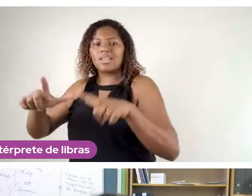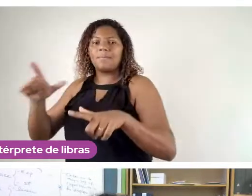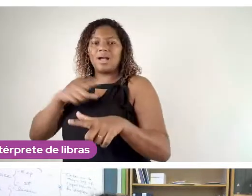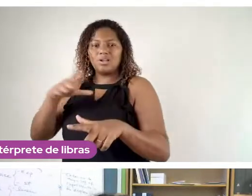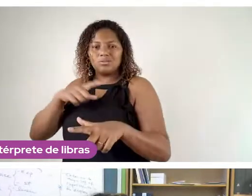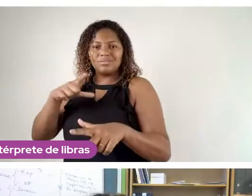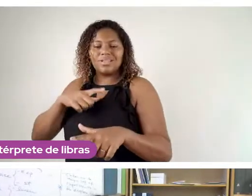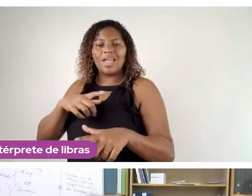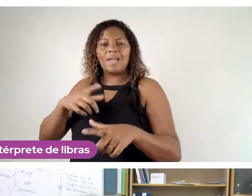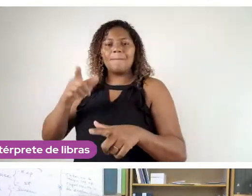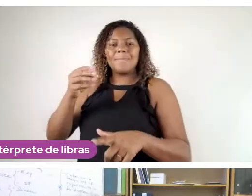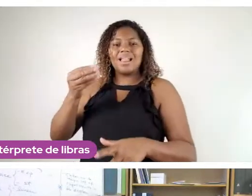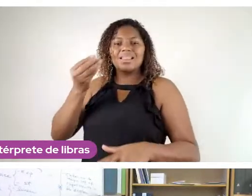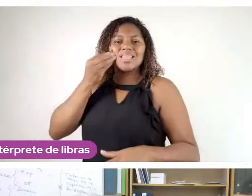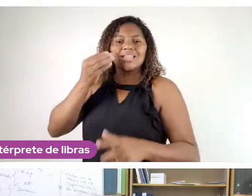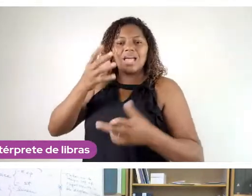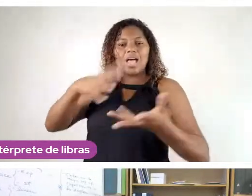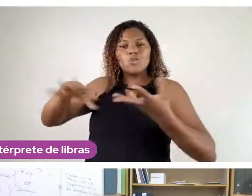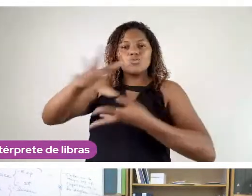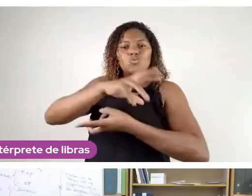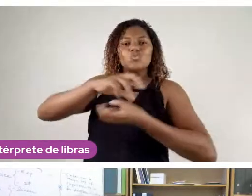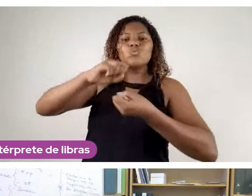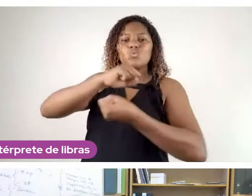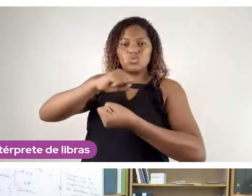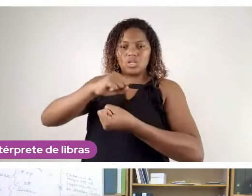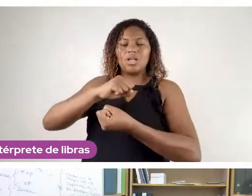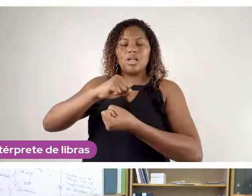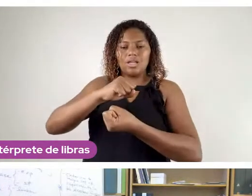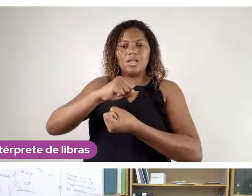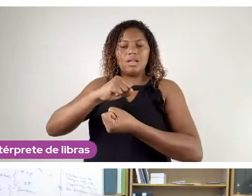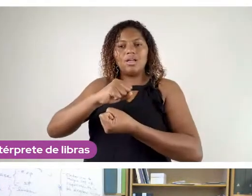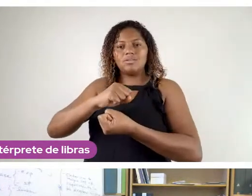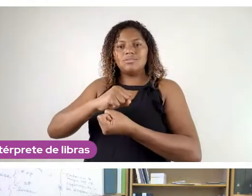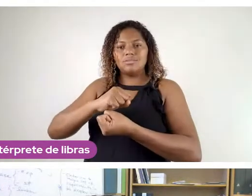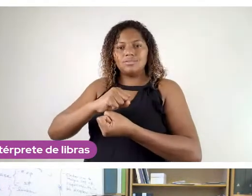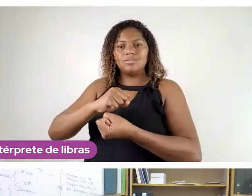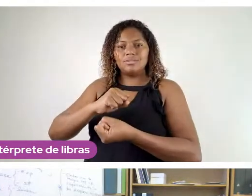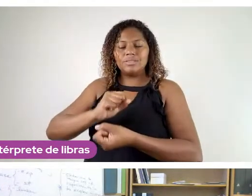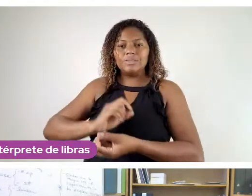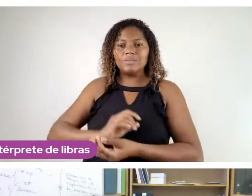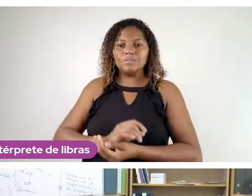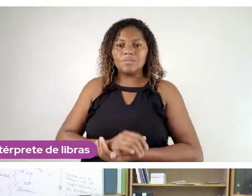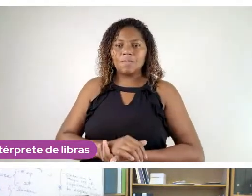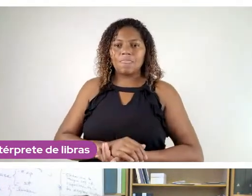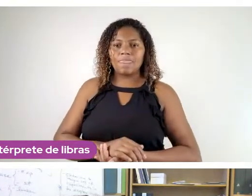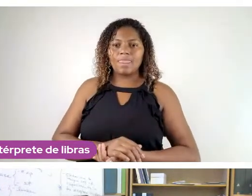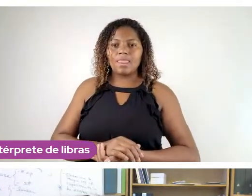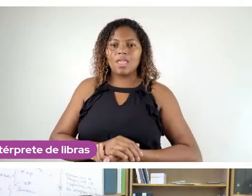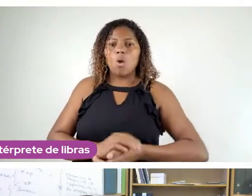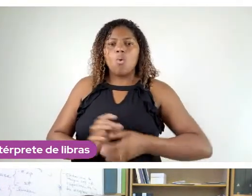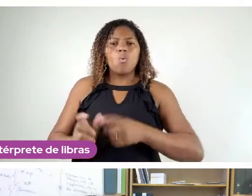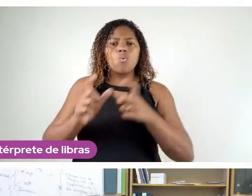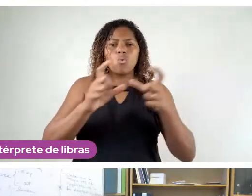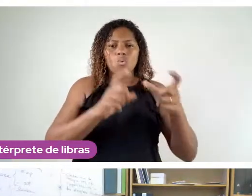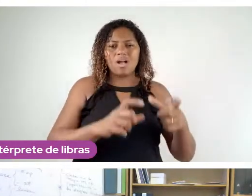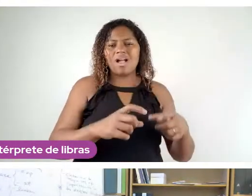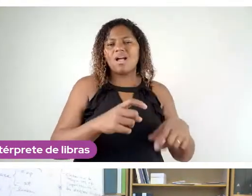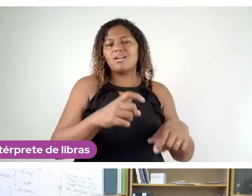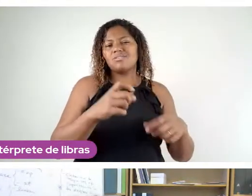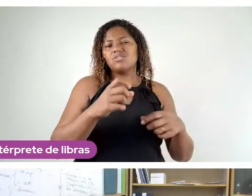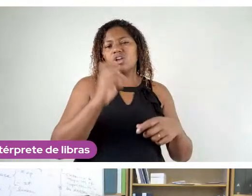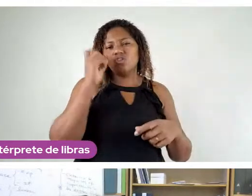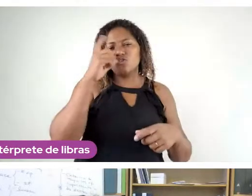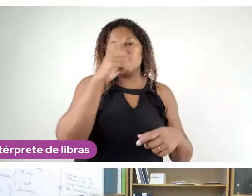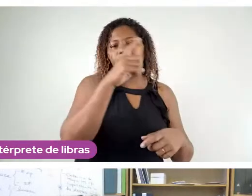árboles, ayudar temas de manglares, corales, posidonia. Son proyectos muy difíciles, muy